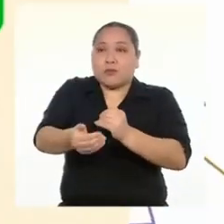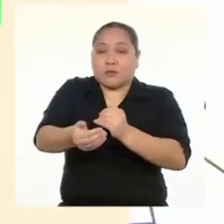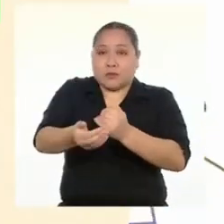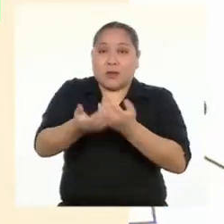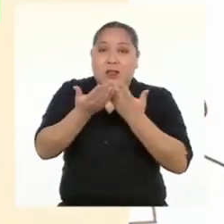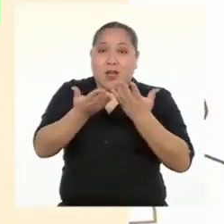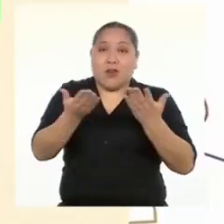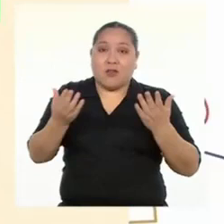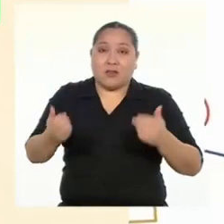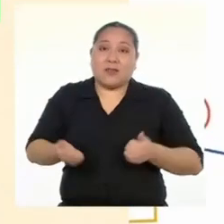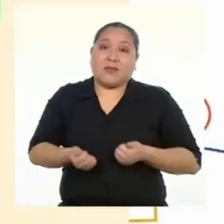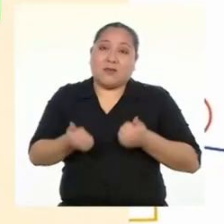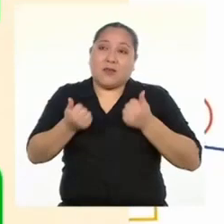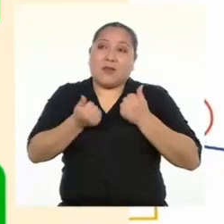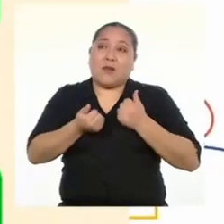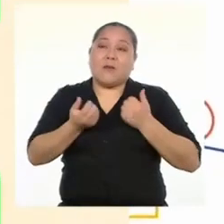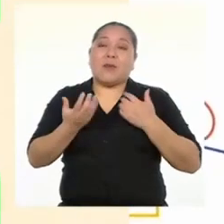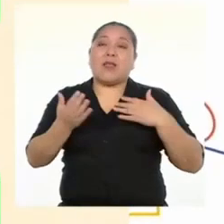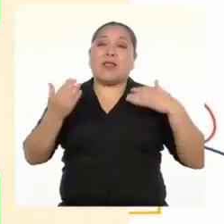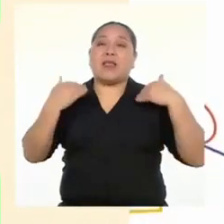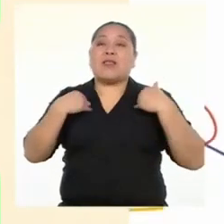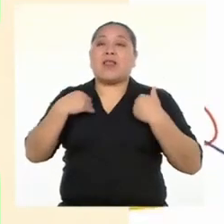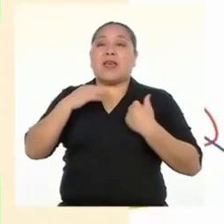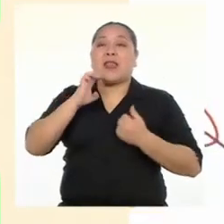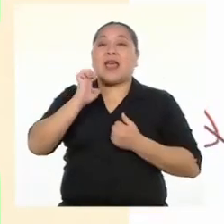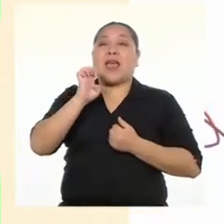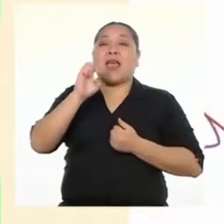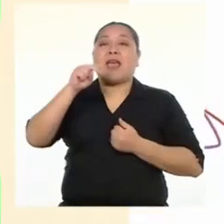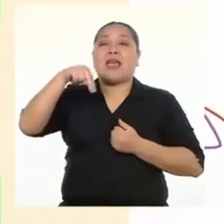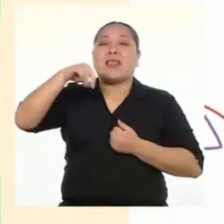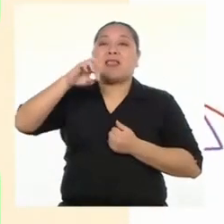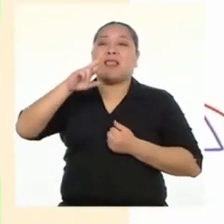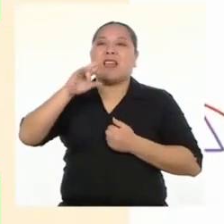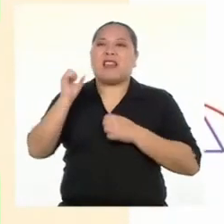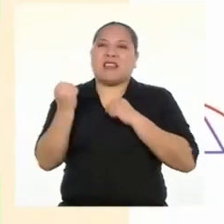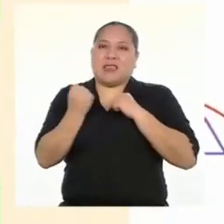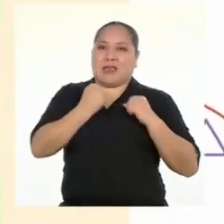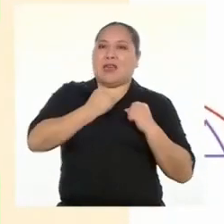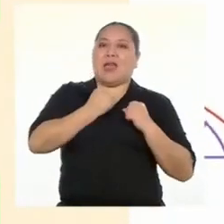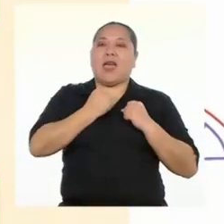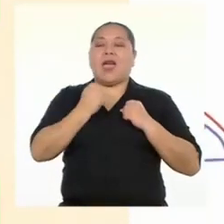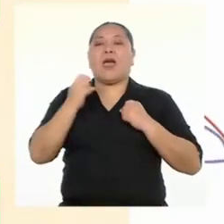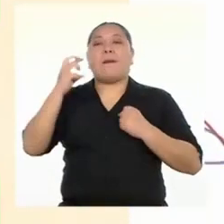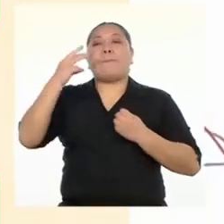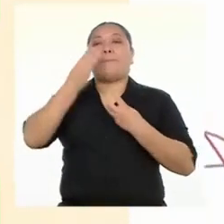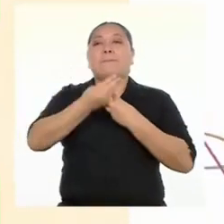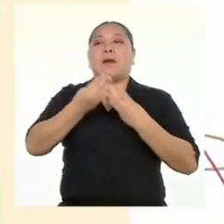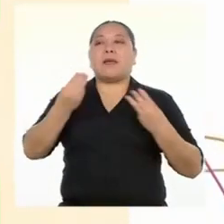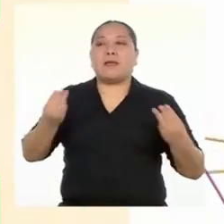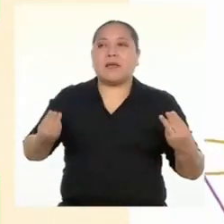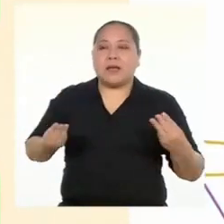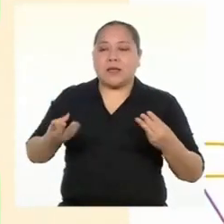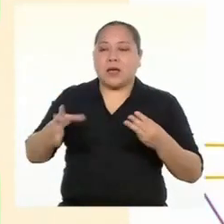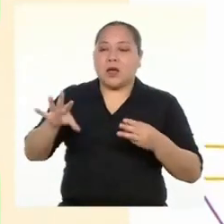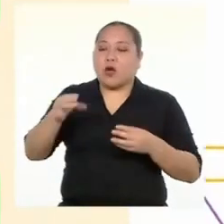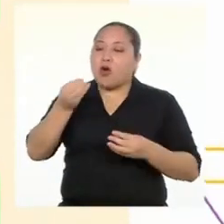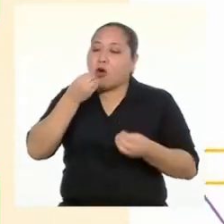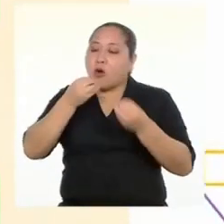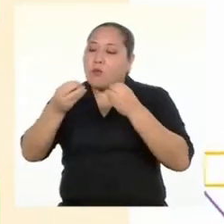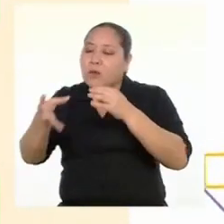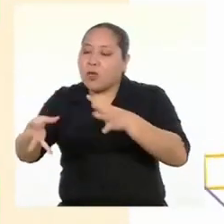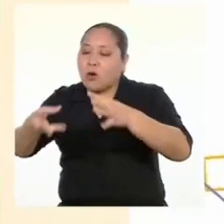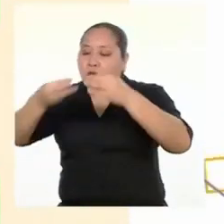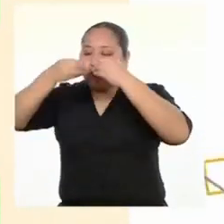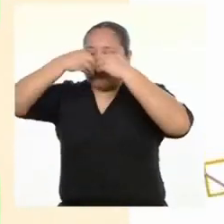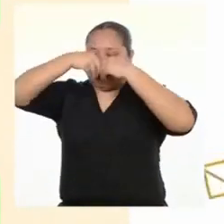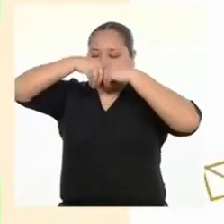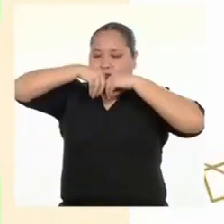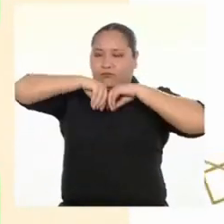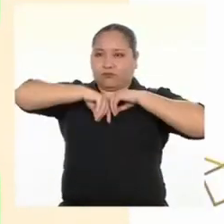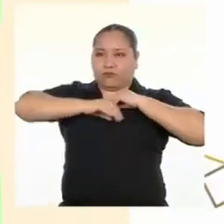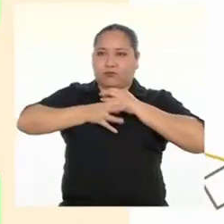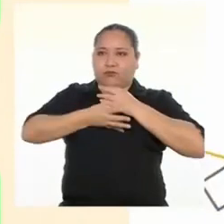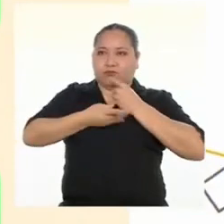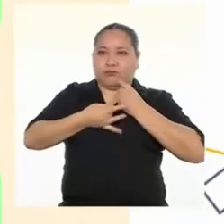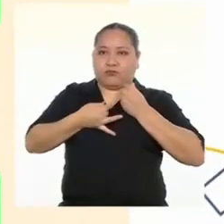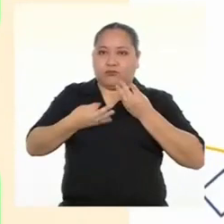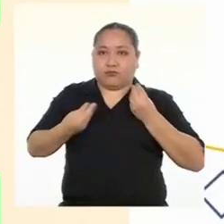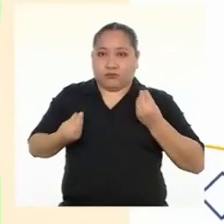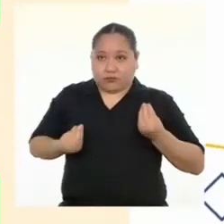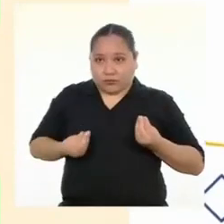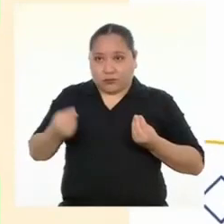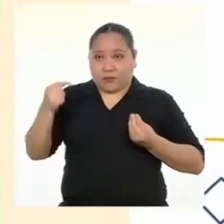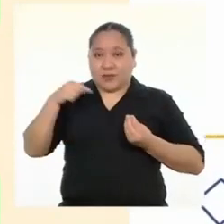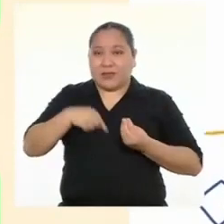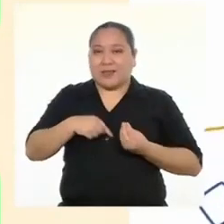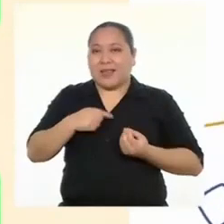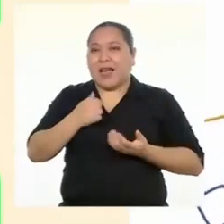organismos vivos para incorporar energía y materia. Lo hacen a partir de la asimilación de los nutrientes presentes en los alimentos o en el